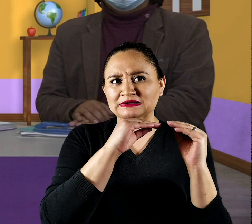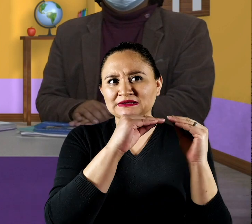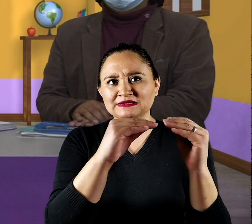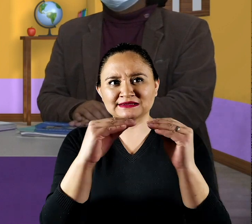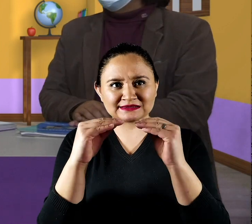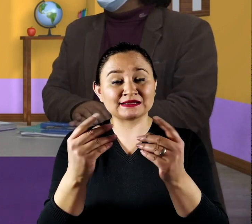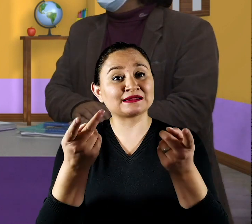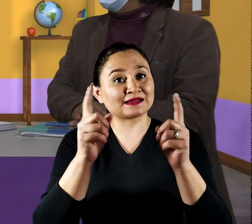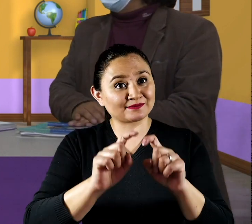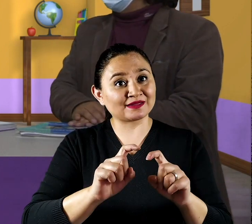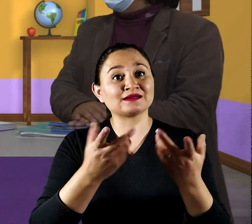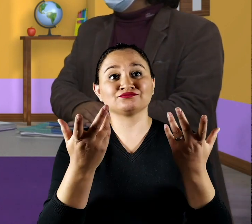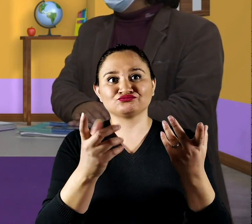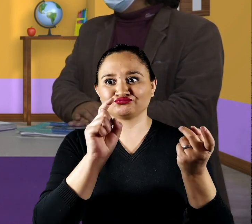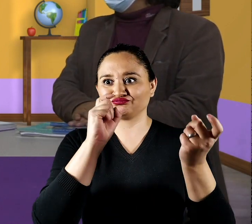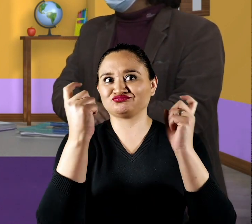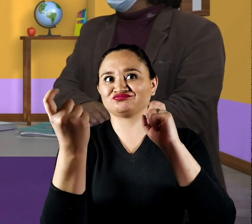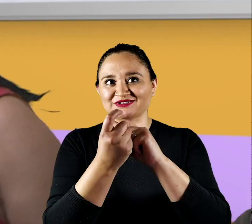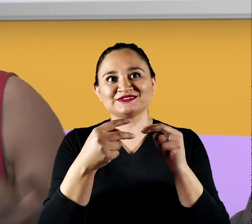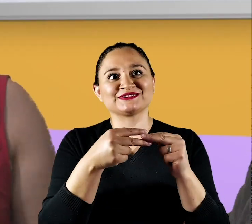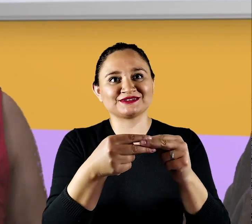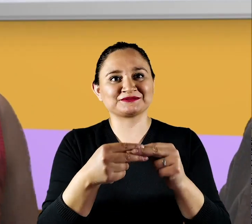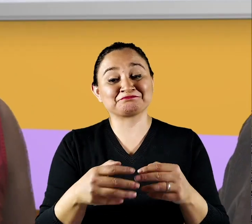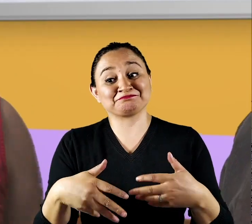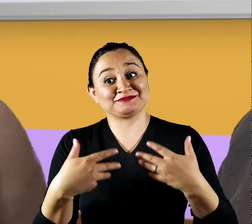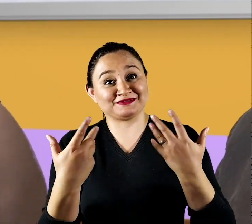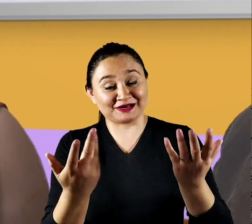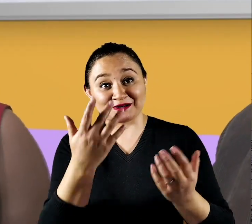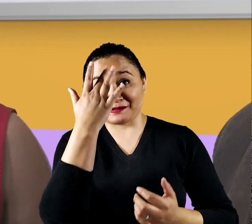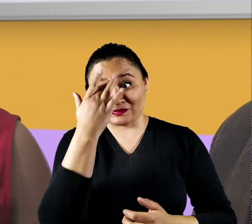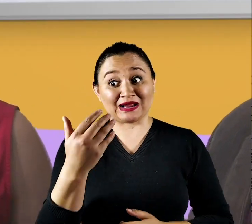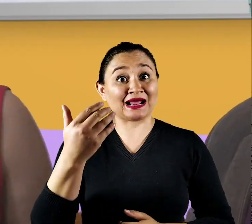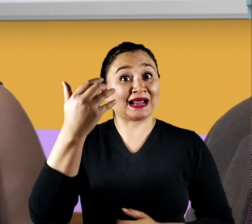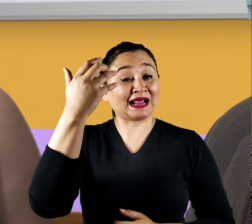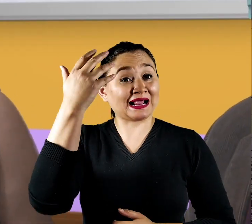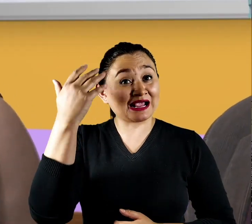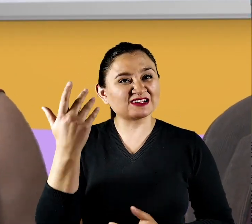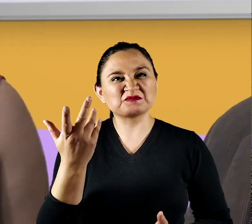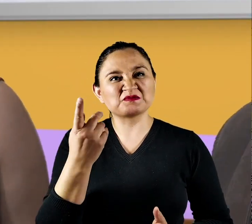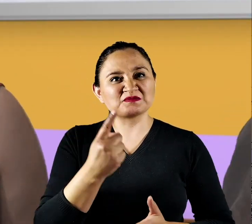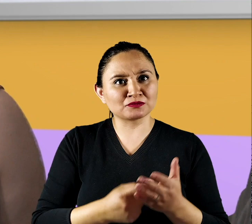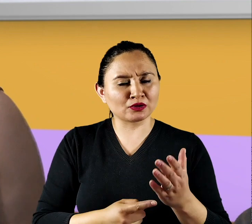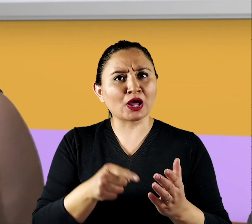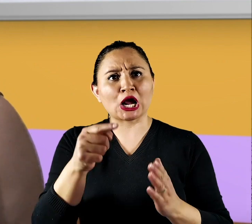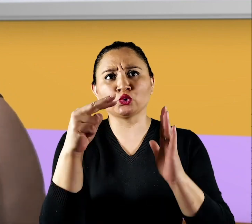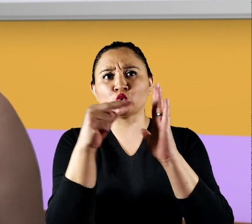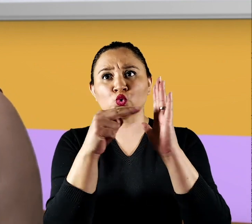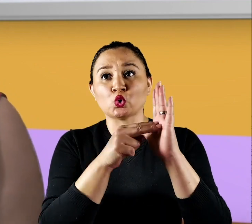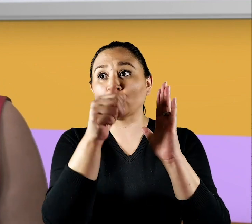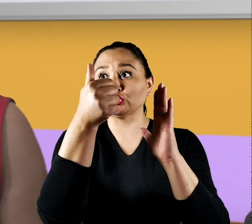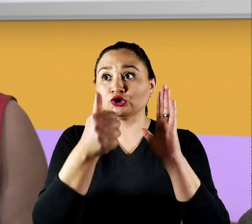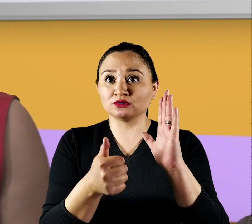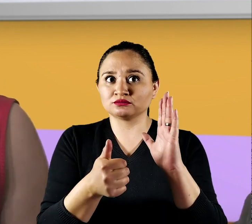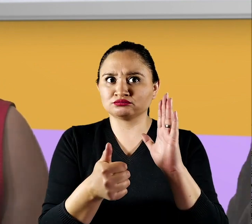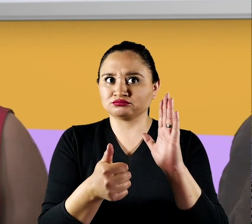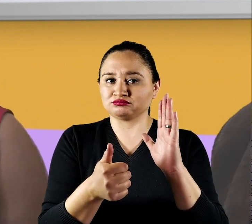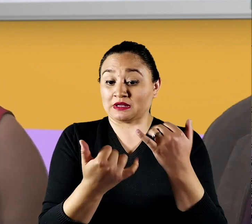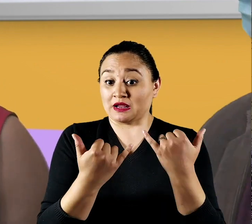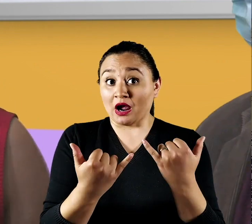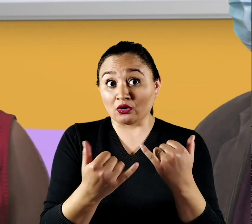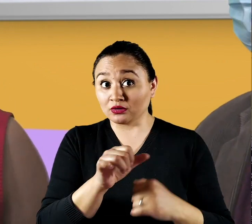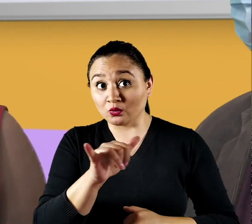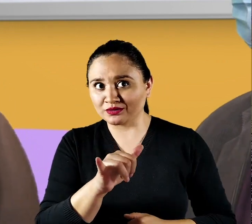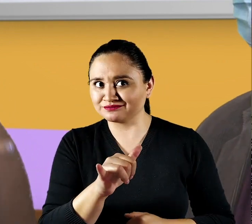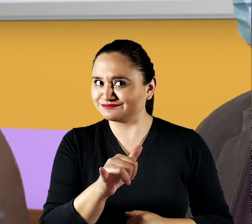por lo tanto se transforma la evaluación. Claro, porque antes lo que importaba era la calificación y hoy lo que importa